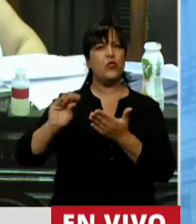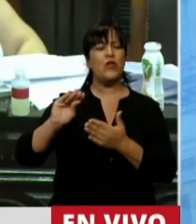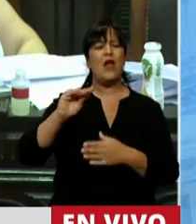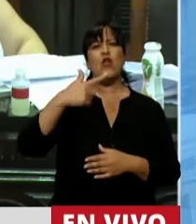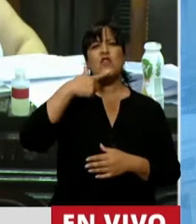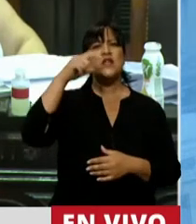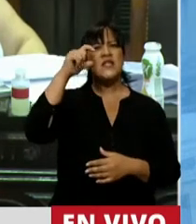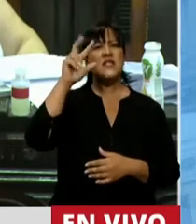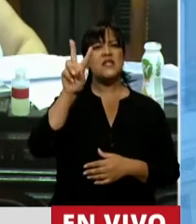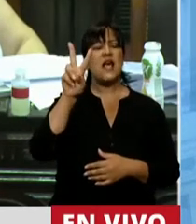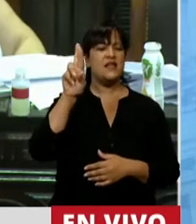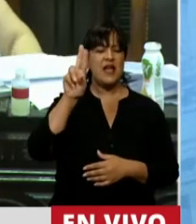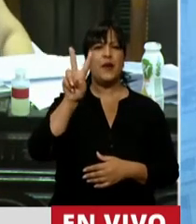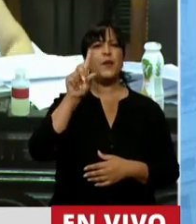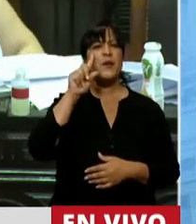Sardini.